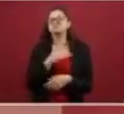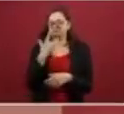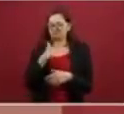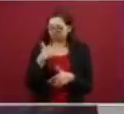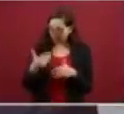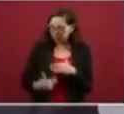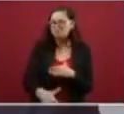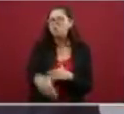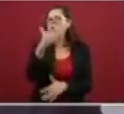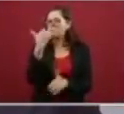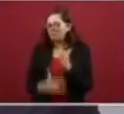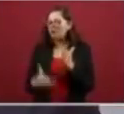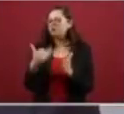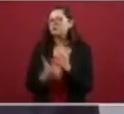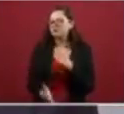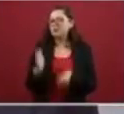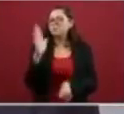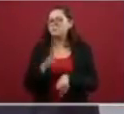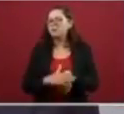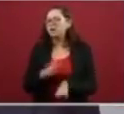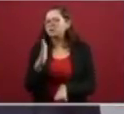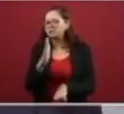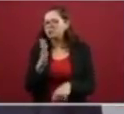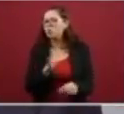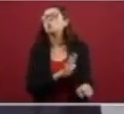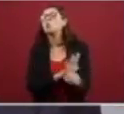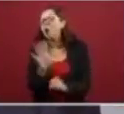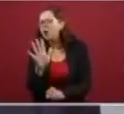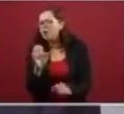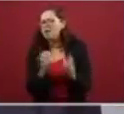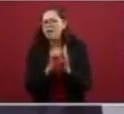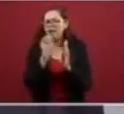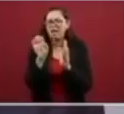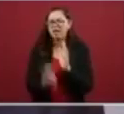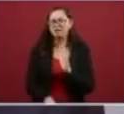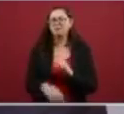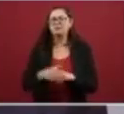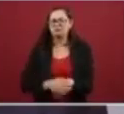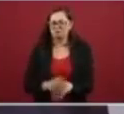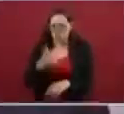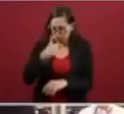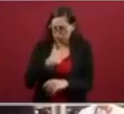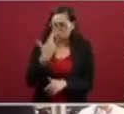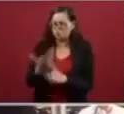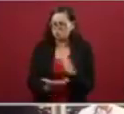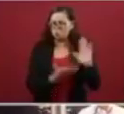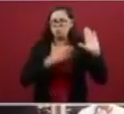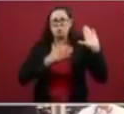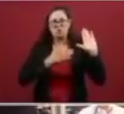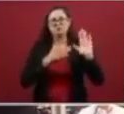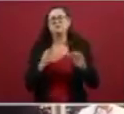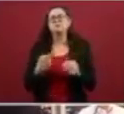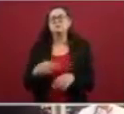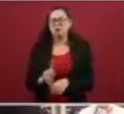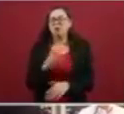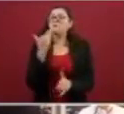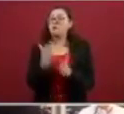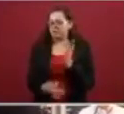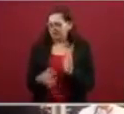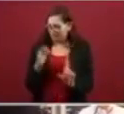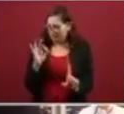ejemplo, falta mejorar, ya hice el ofrecimiento, pero falta que se